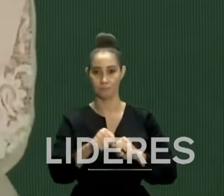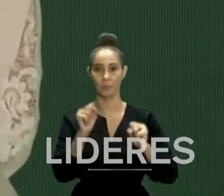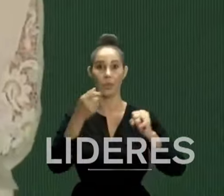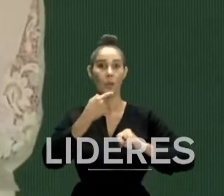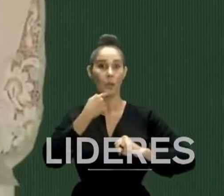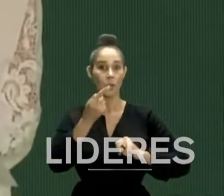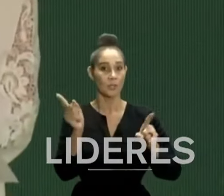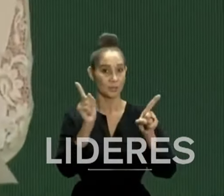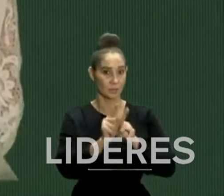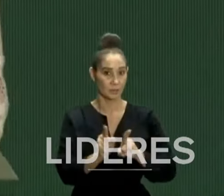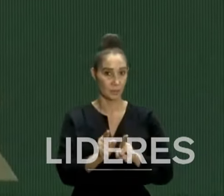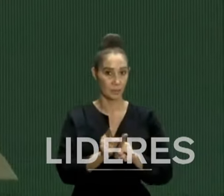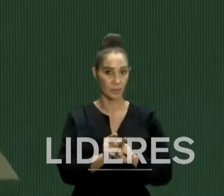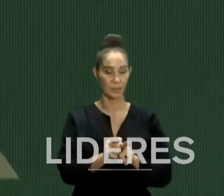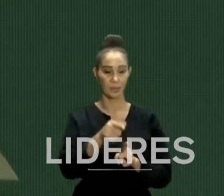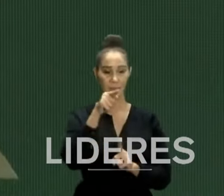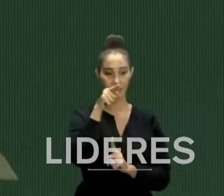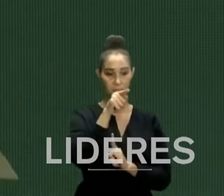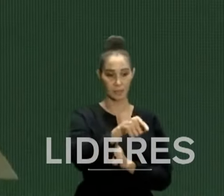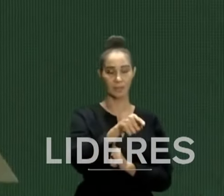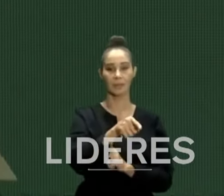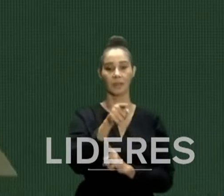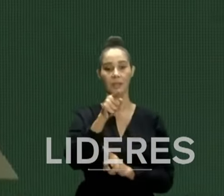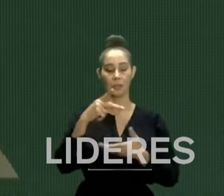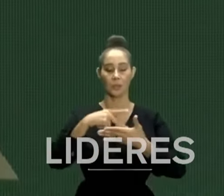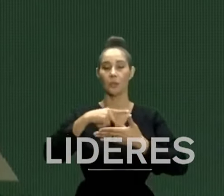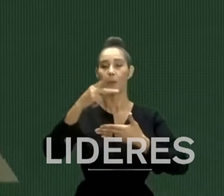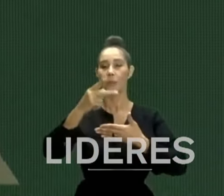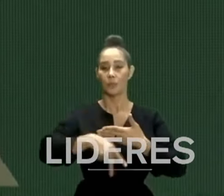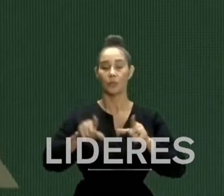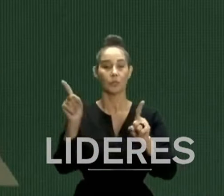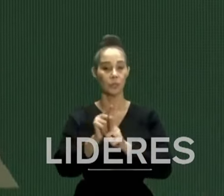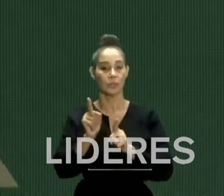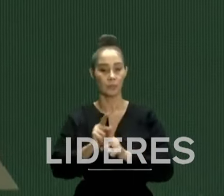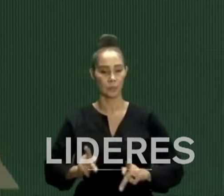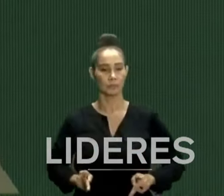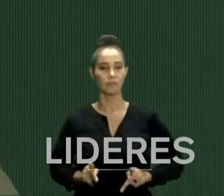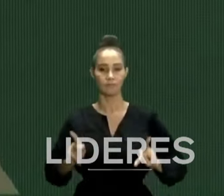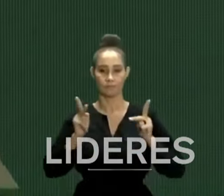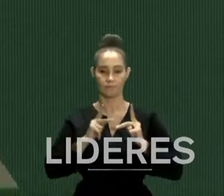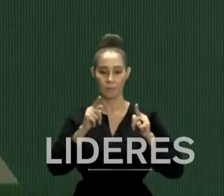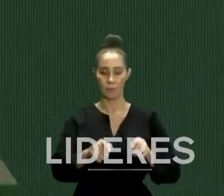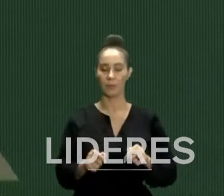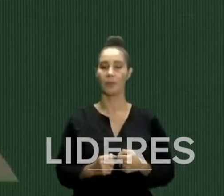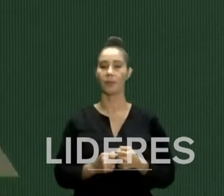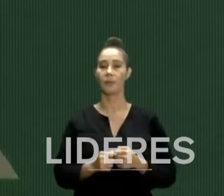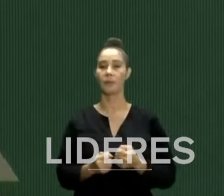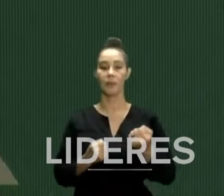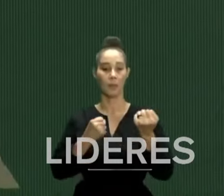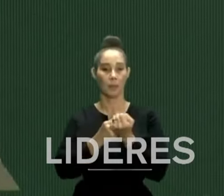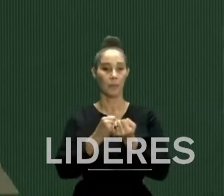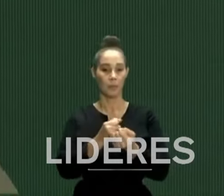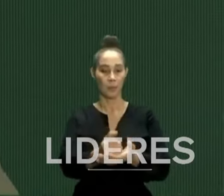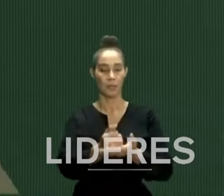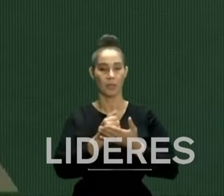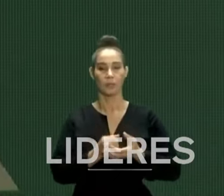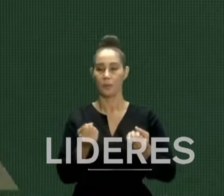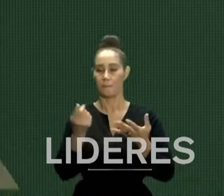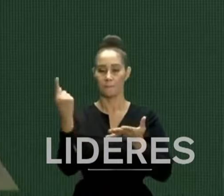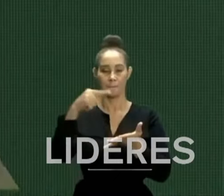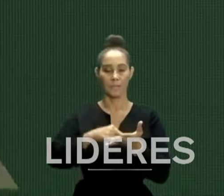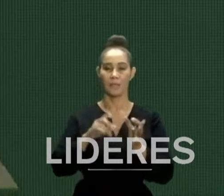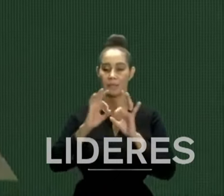decir también que este es un proyecto también de vida que toca miles de familias y la visión